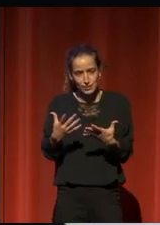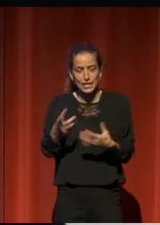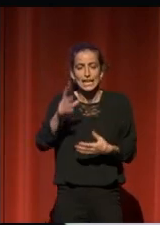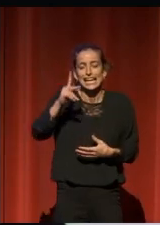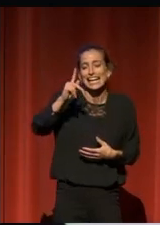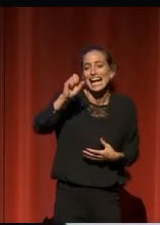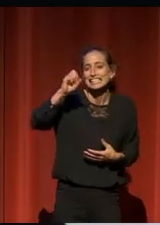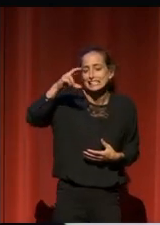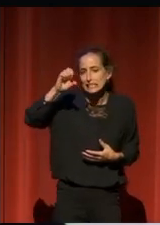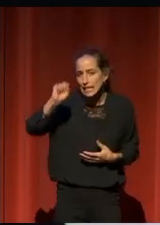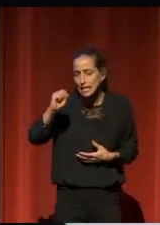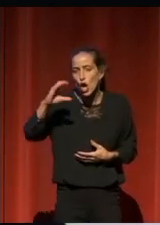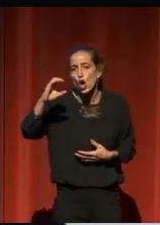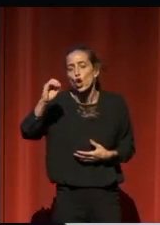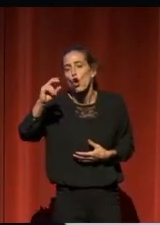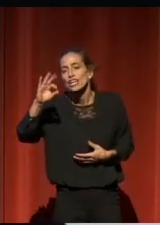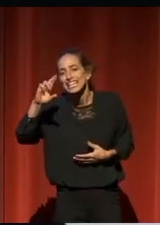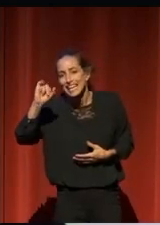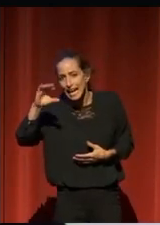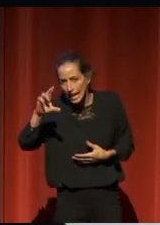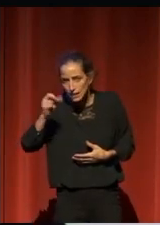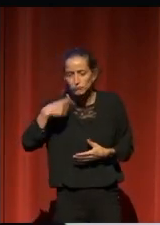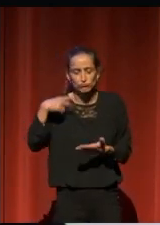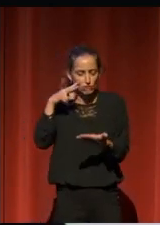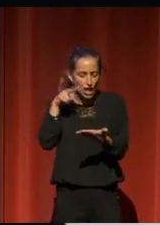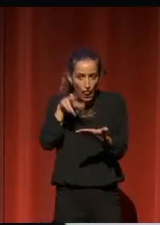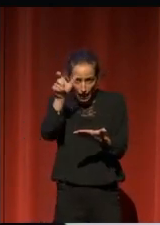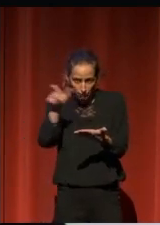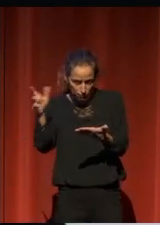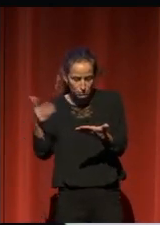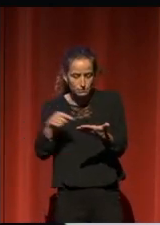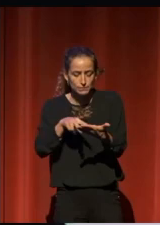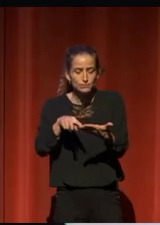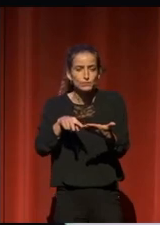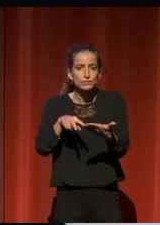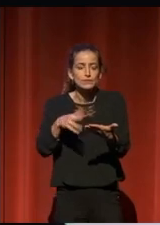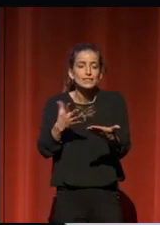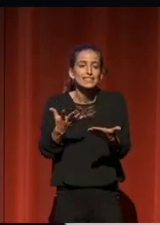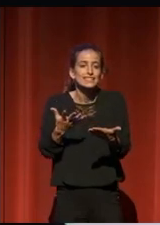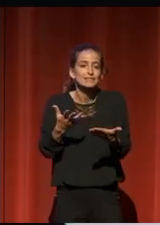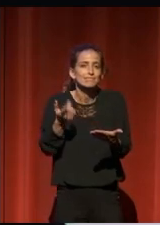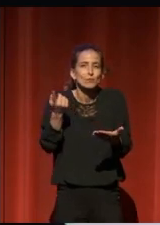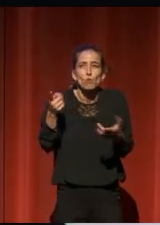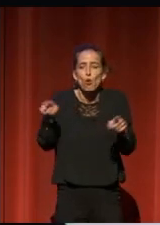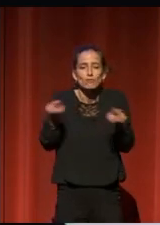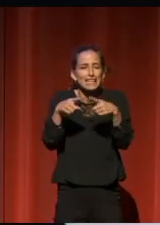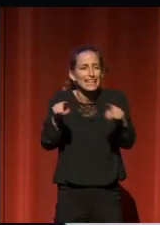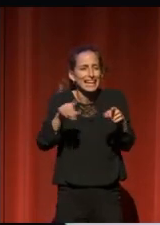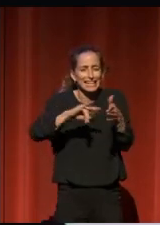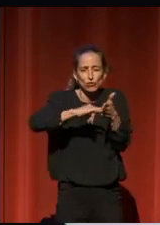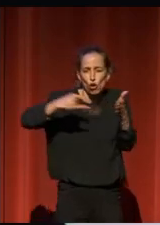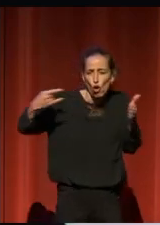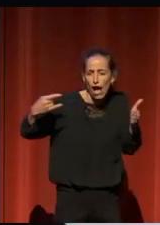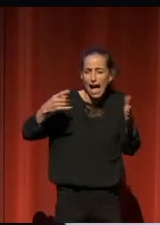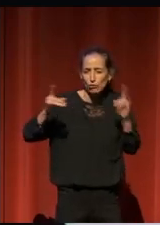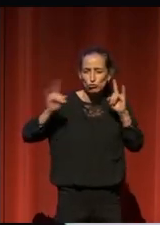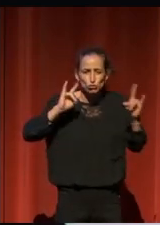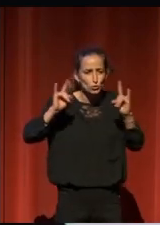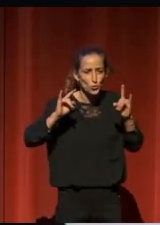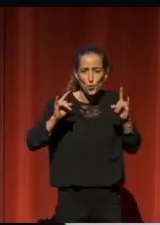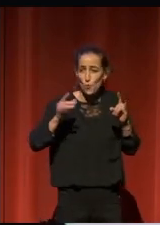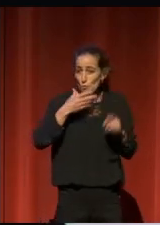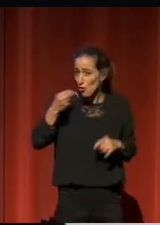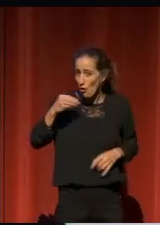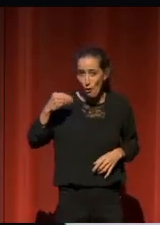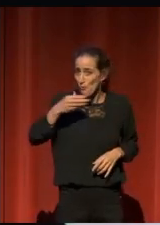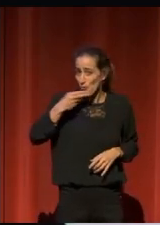a Coiré. Estoy rodeado de compositores electroacústicos muy